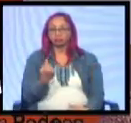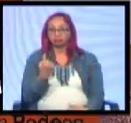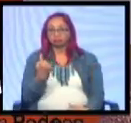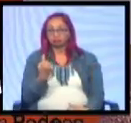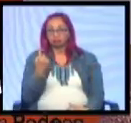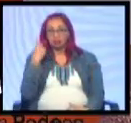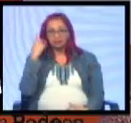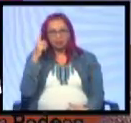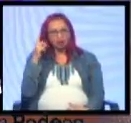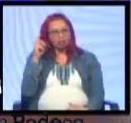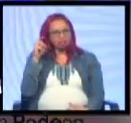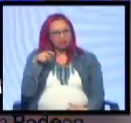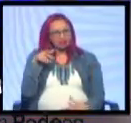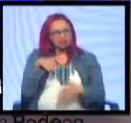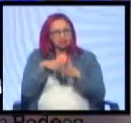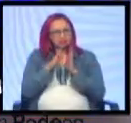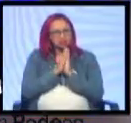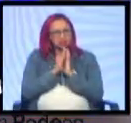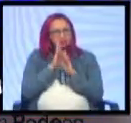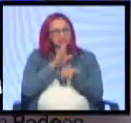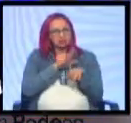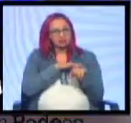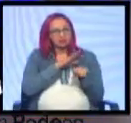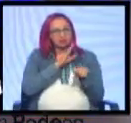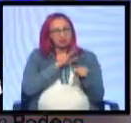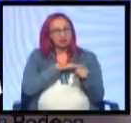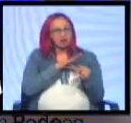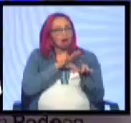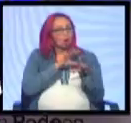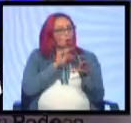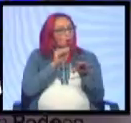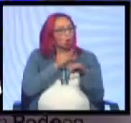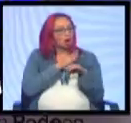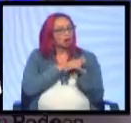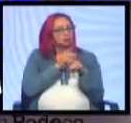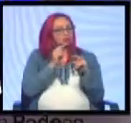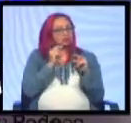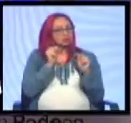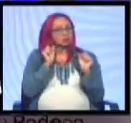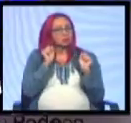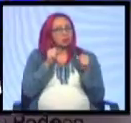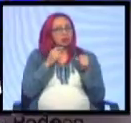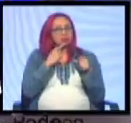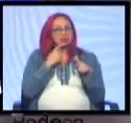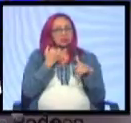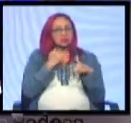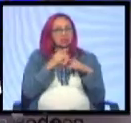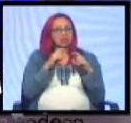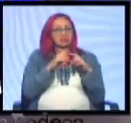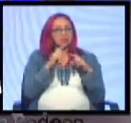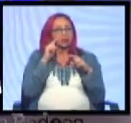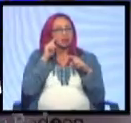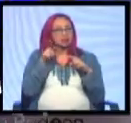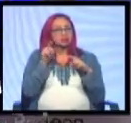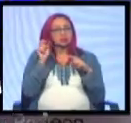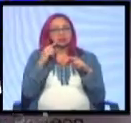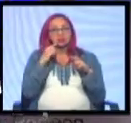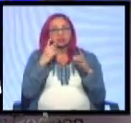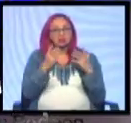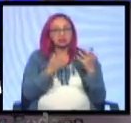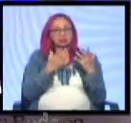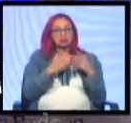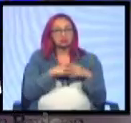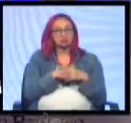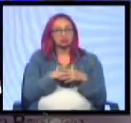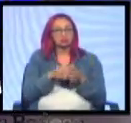deben, deben de solicitar los permisos, o ya automáticamente se dice, si la rifa es para esto, ustedes tienen la autorización.